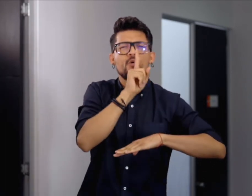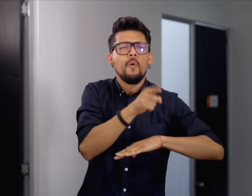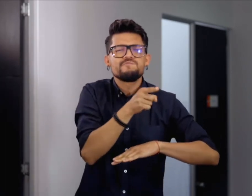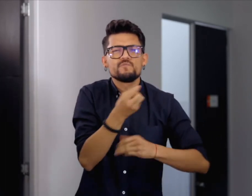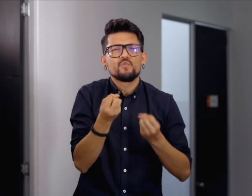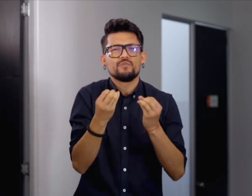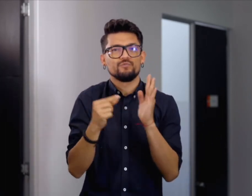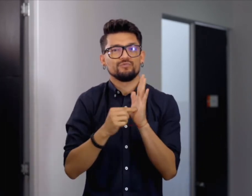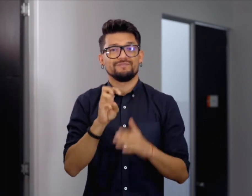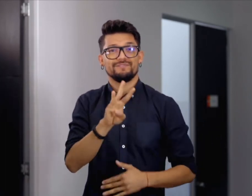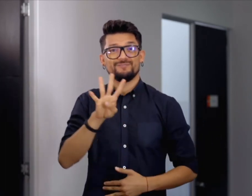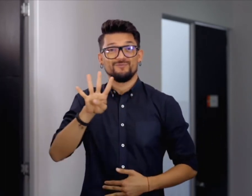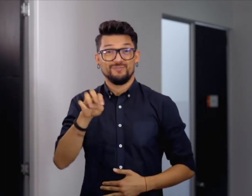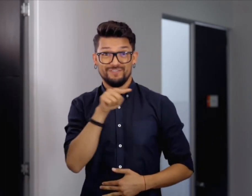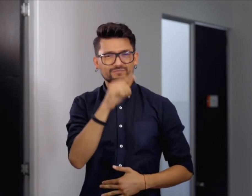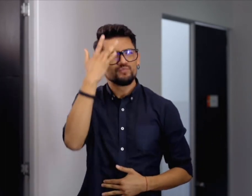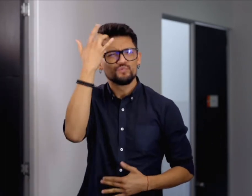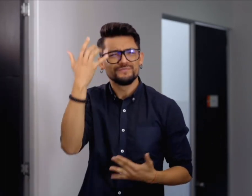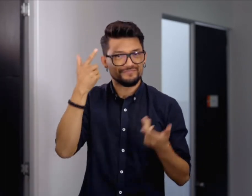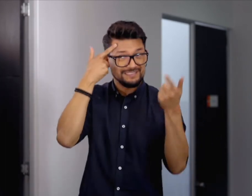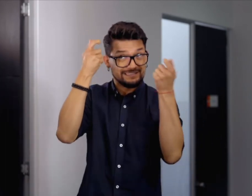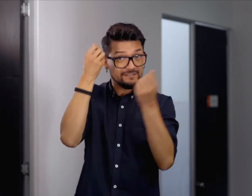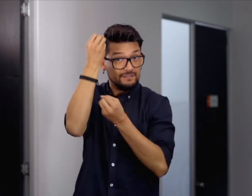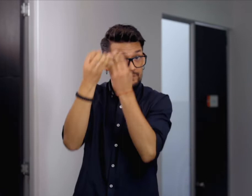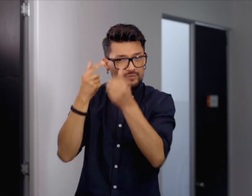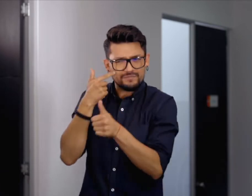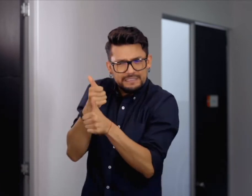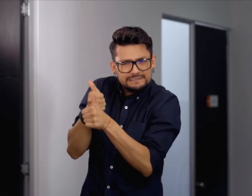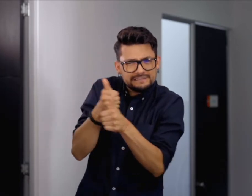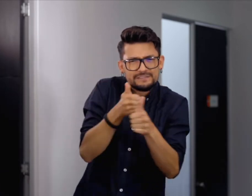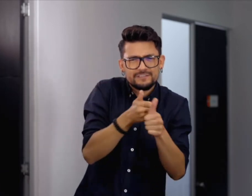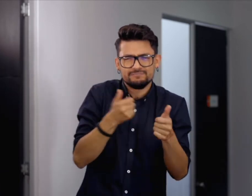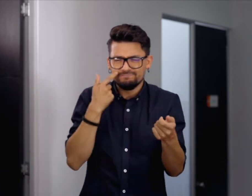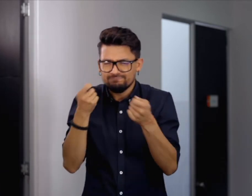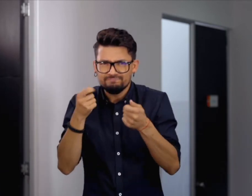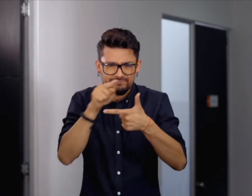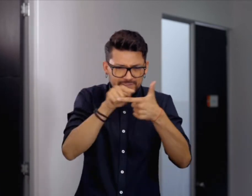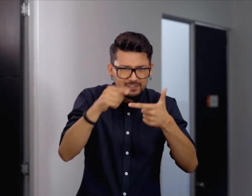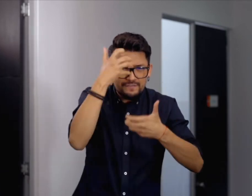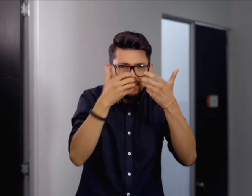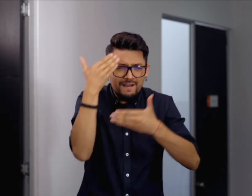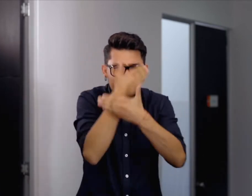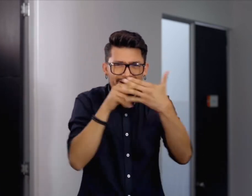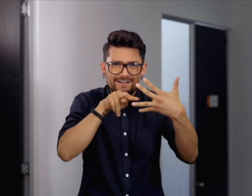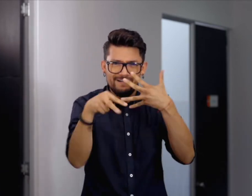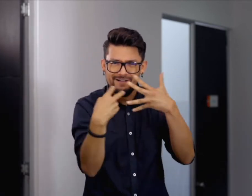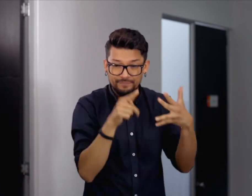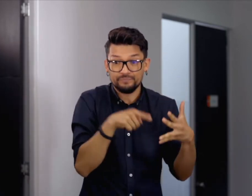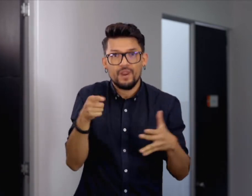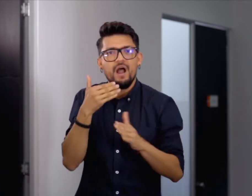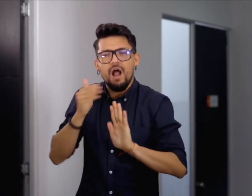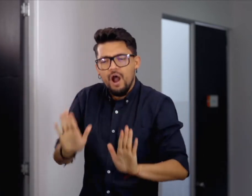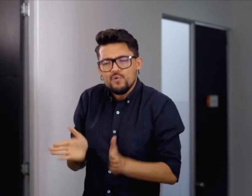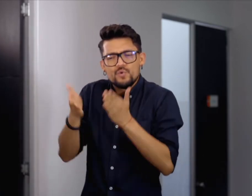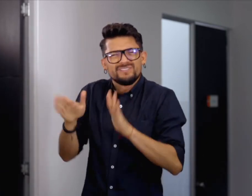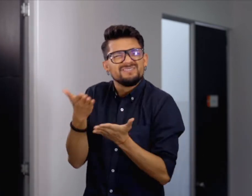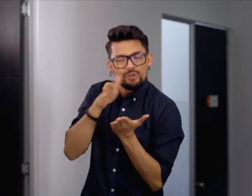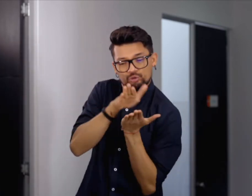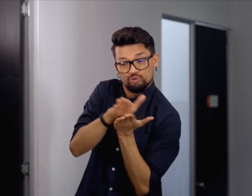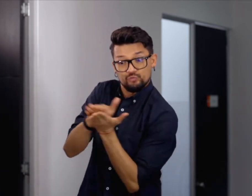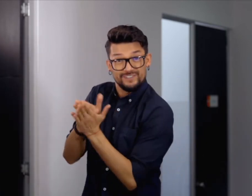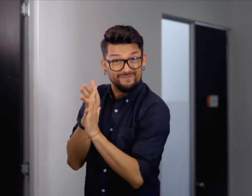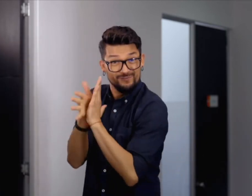en 2019. Esto se debe a la innovación en el uso de herramientas de seguimiento y medición y